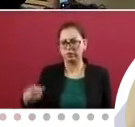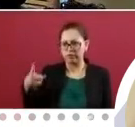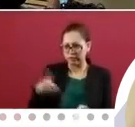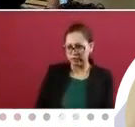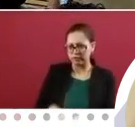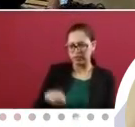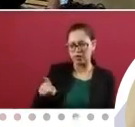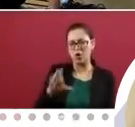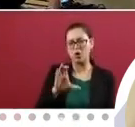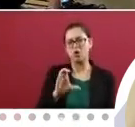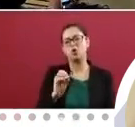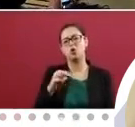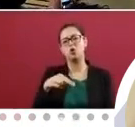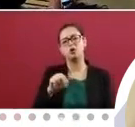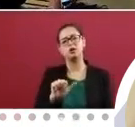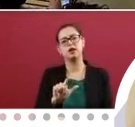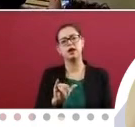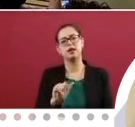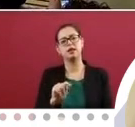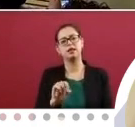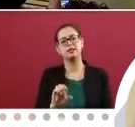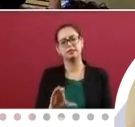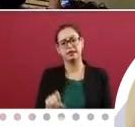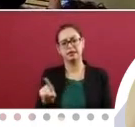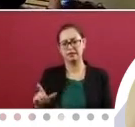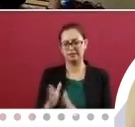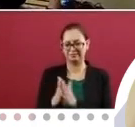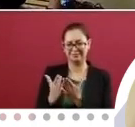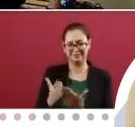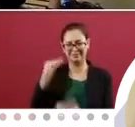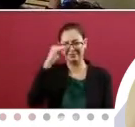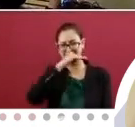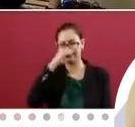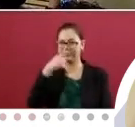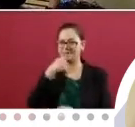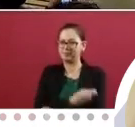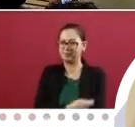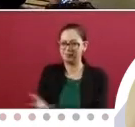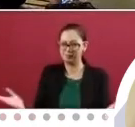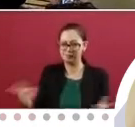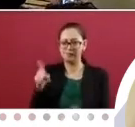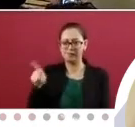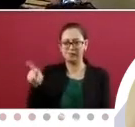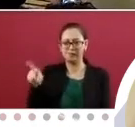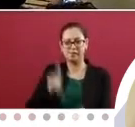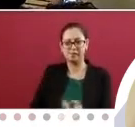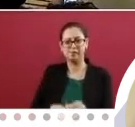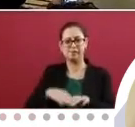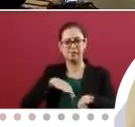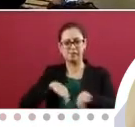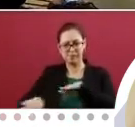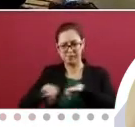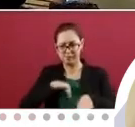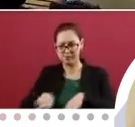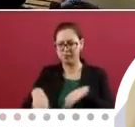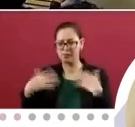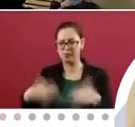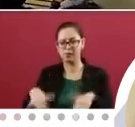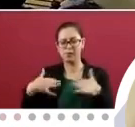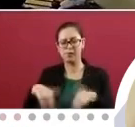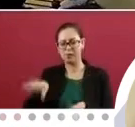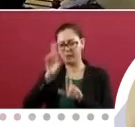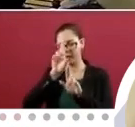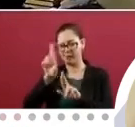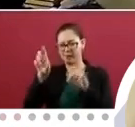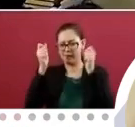el periodo de transición, digamos. Y además de eso, también es su compadre, literalmente, porque